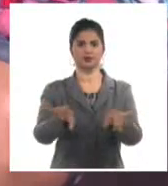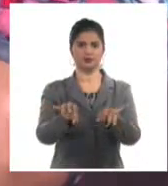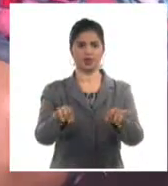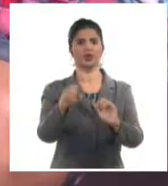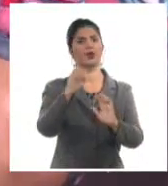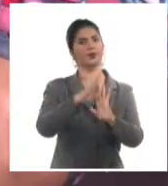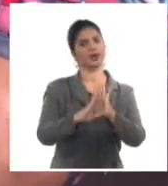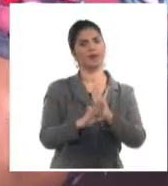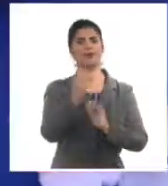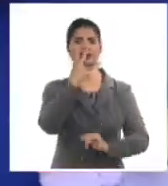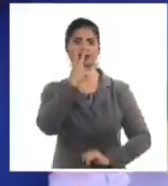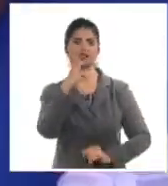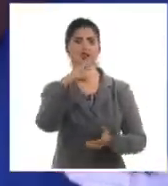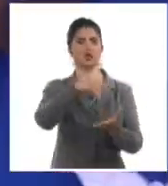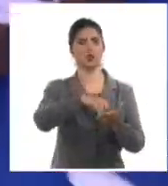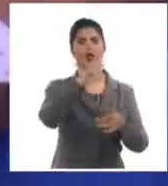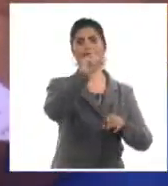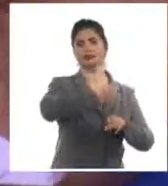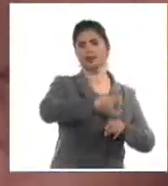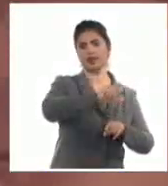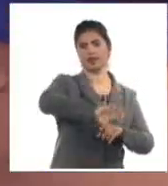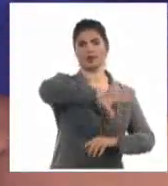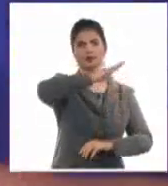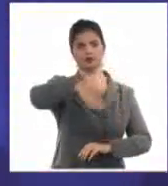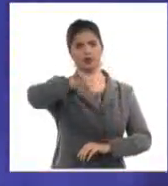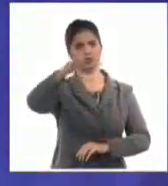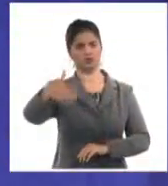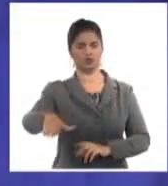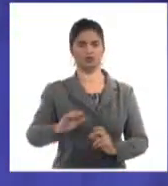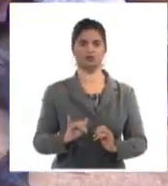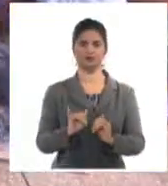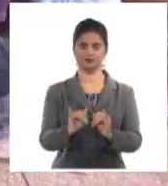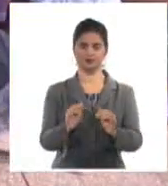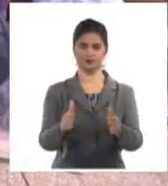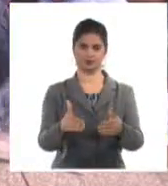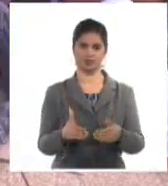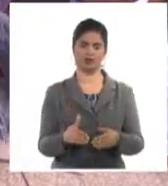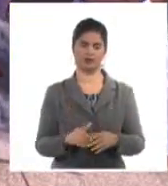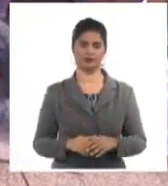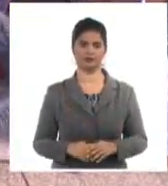través del trabajo comunitario integrado. Mejías Osorio, Canal Cubano de Noticias.